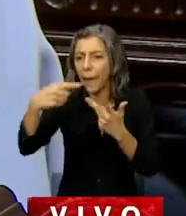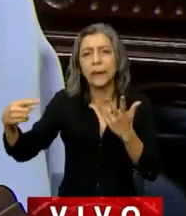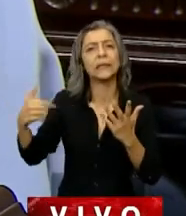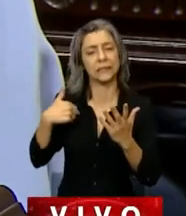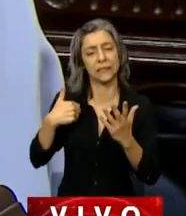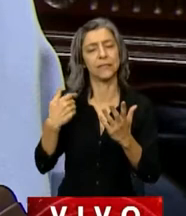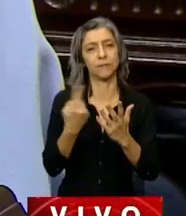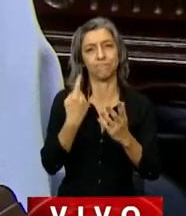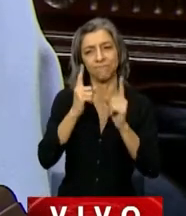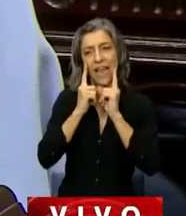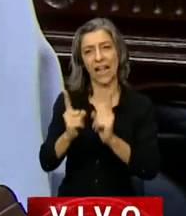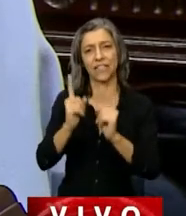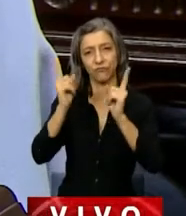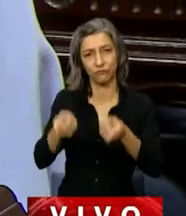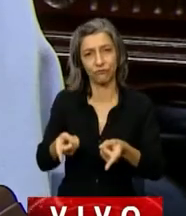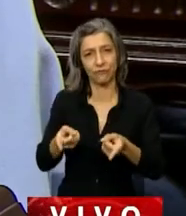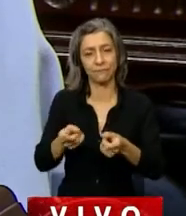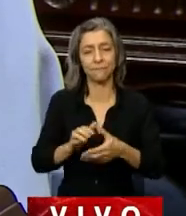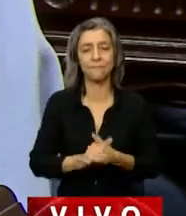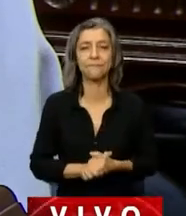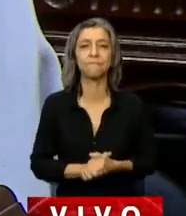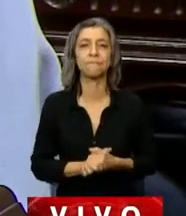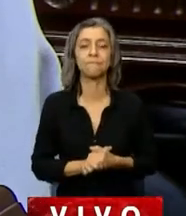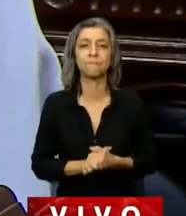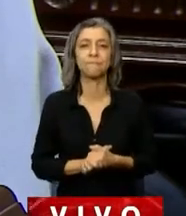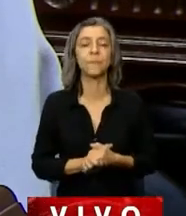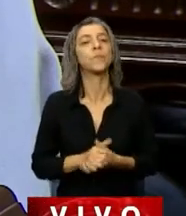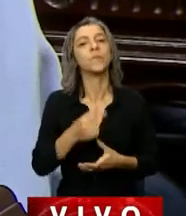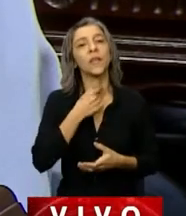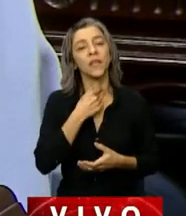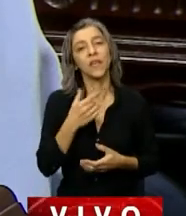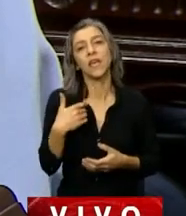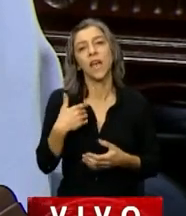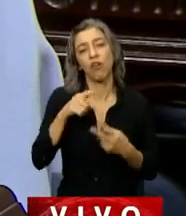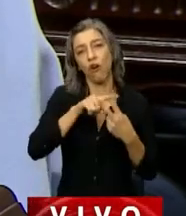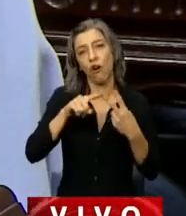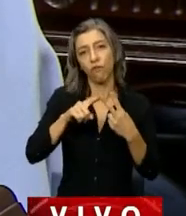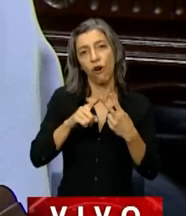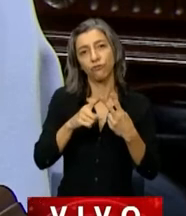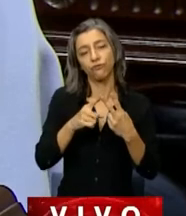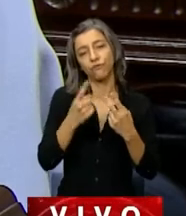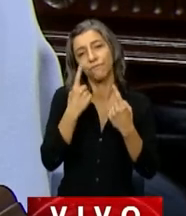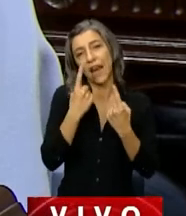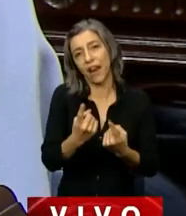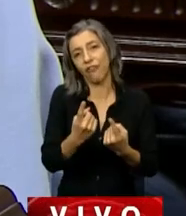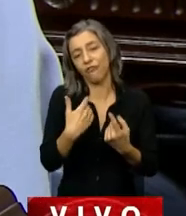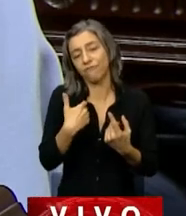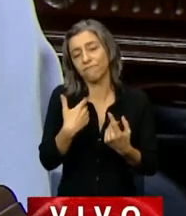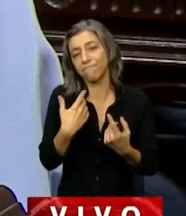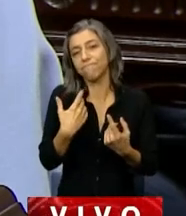complejidad. Quiero, señor presidente, hacer dos reconocimientos muy